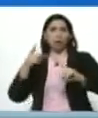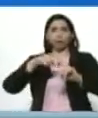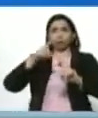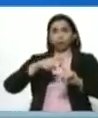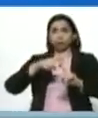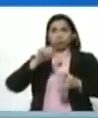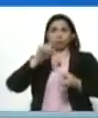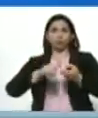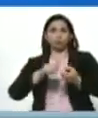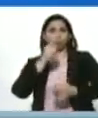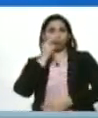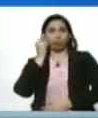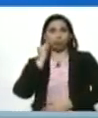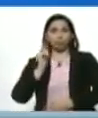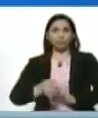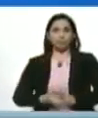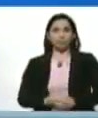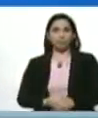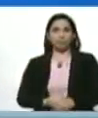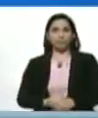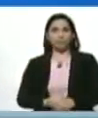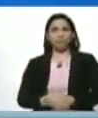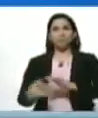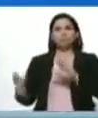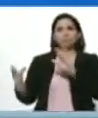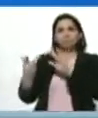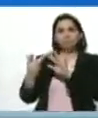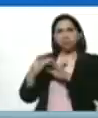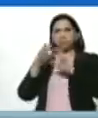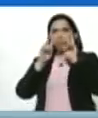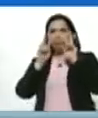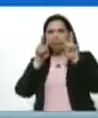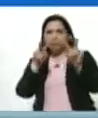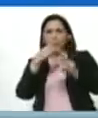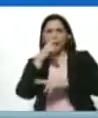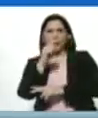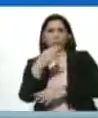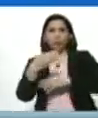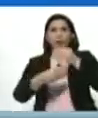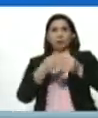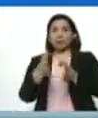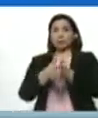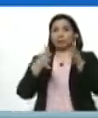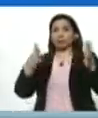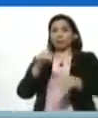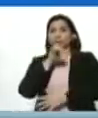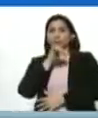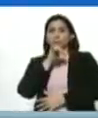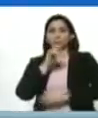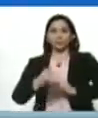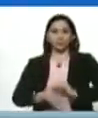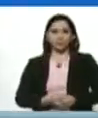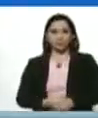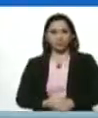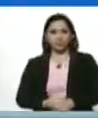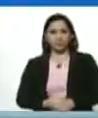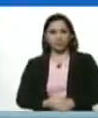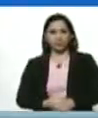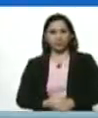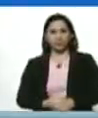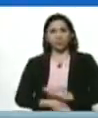esposa a la esposa sintoniza maduro que va a ser grandes anuncios vamos a